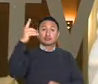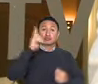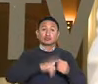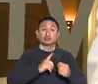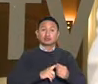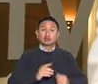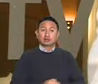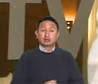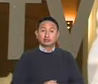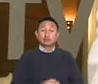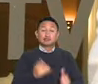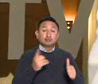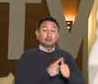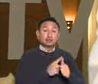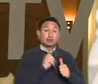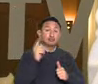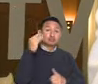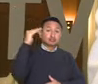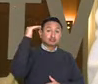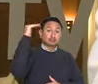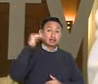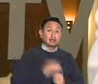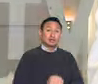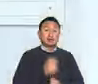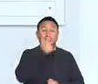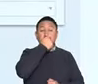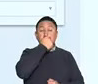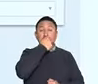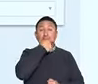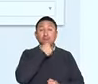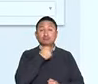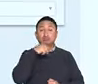Quito. Primer lugar está Pavel Muñoz con el